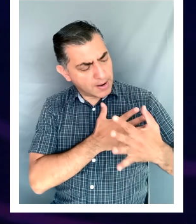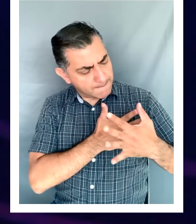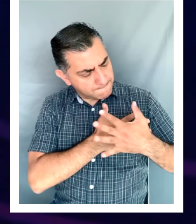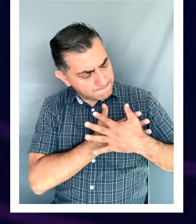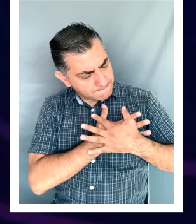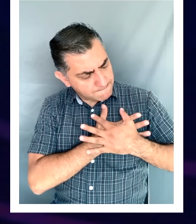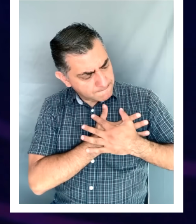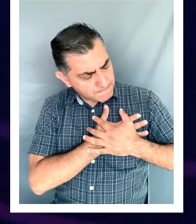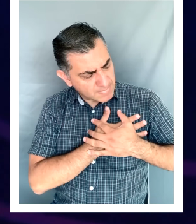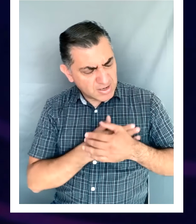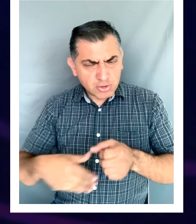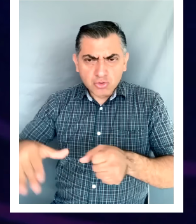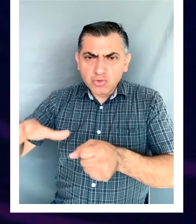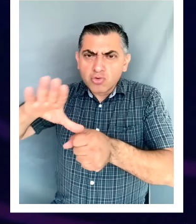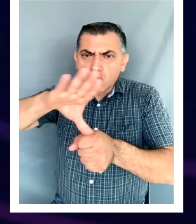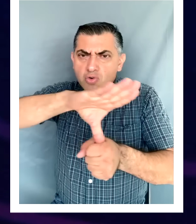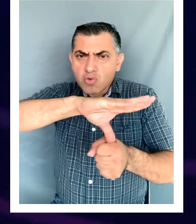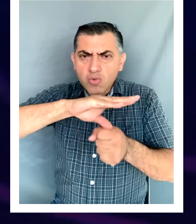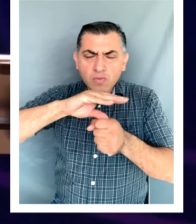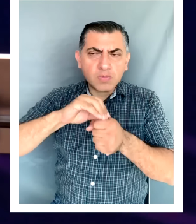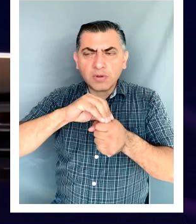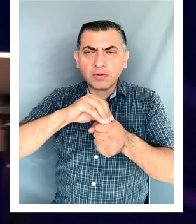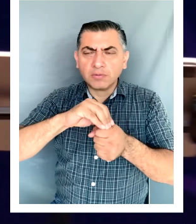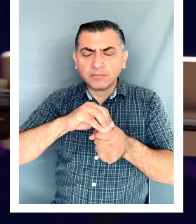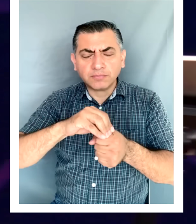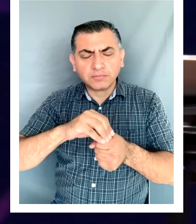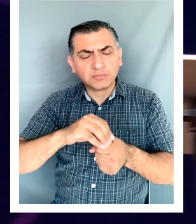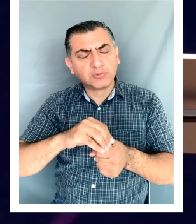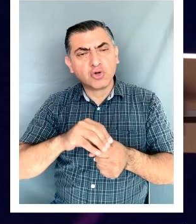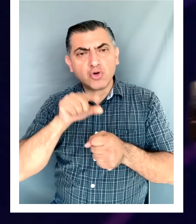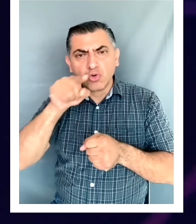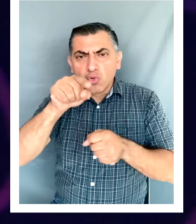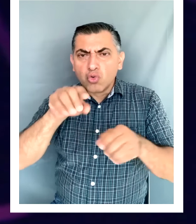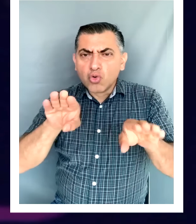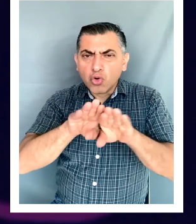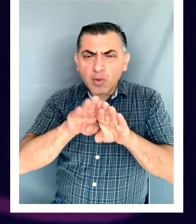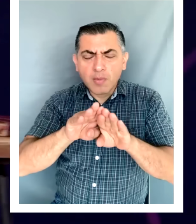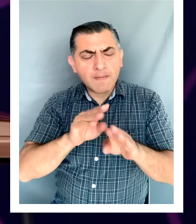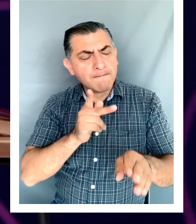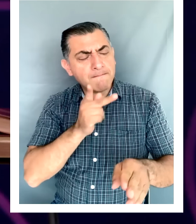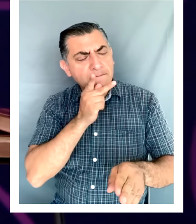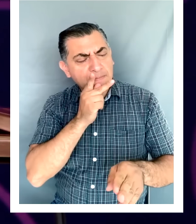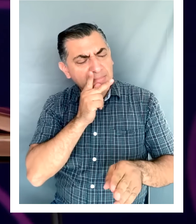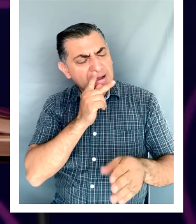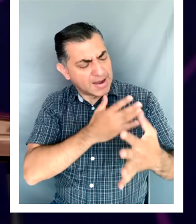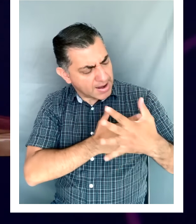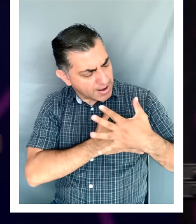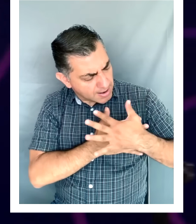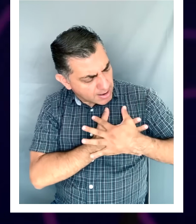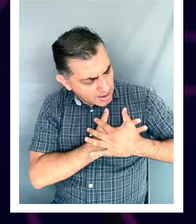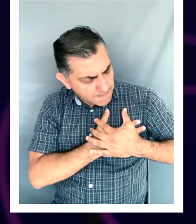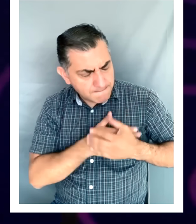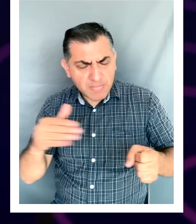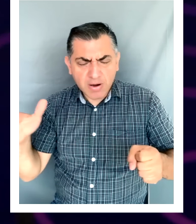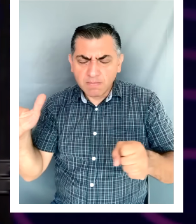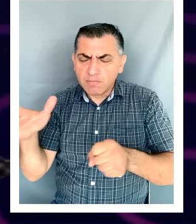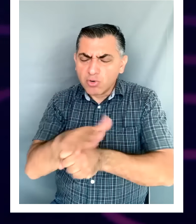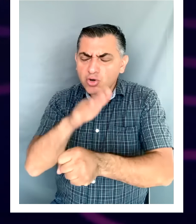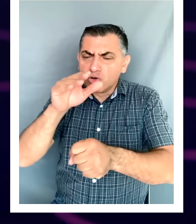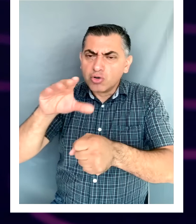por completo así que ama por completo es el primer punto que quiero dejar en tu corazón y estoy empezando con esto porque